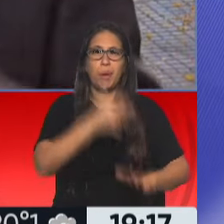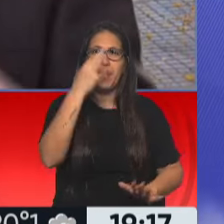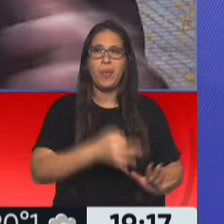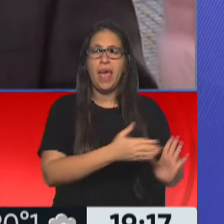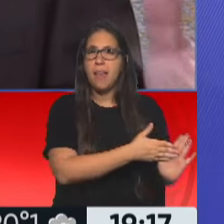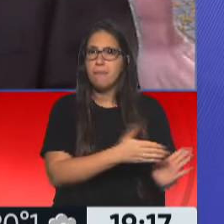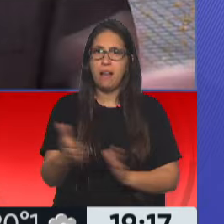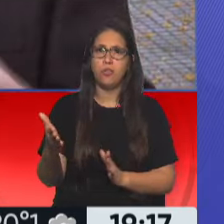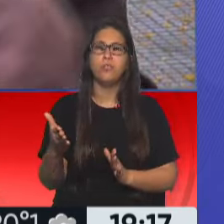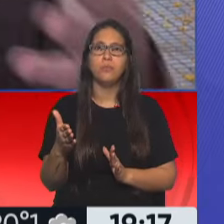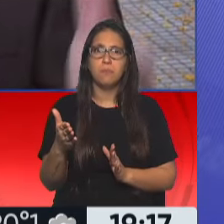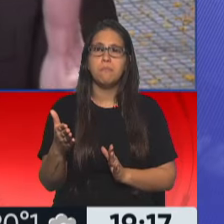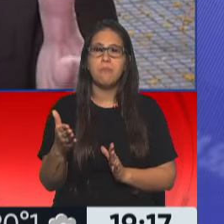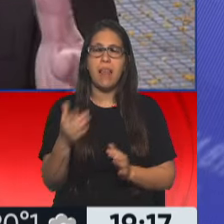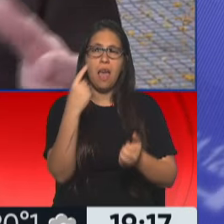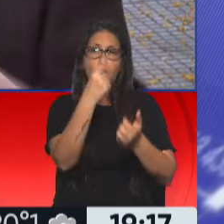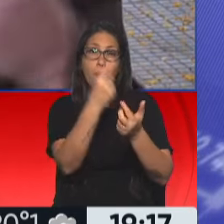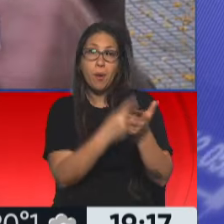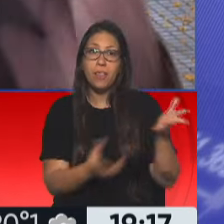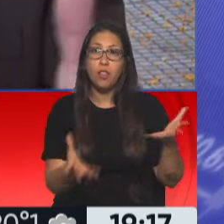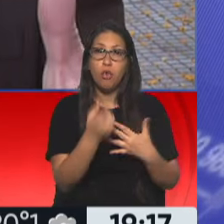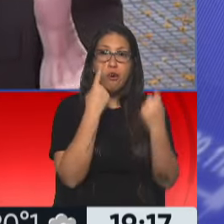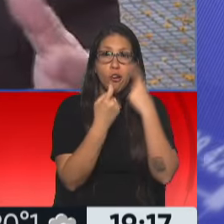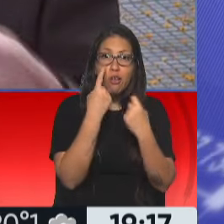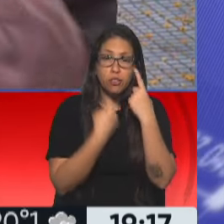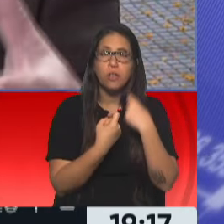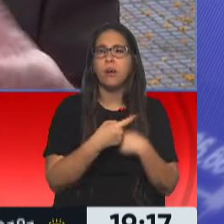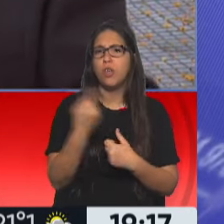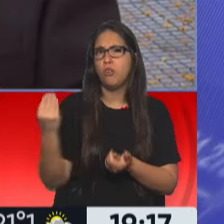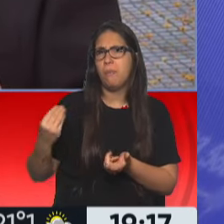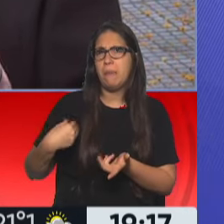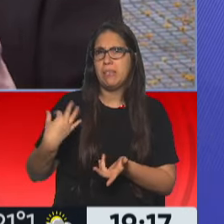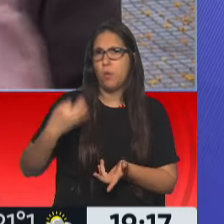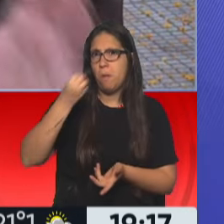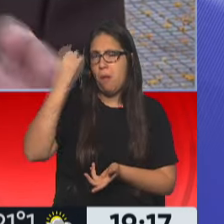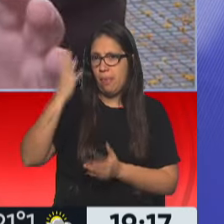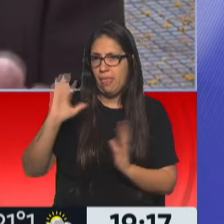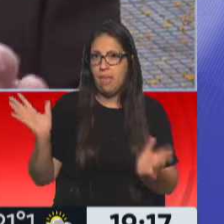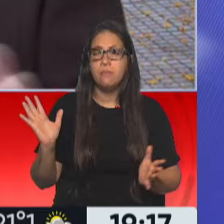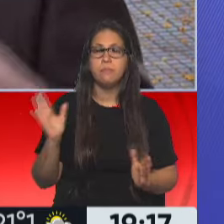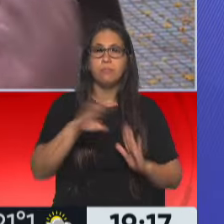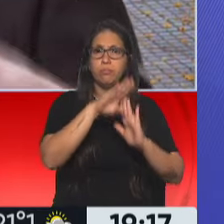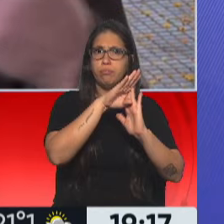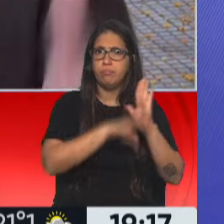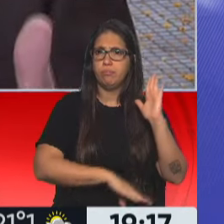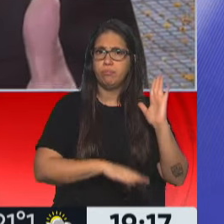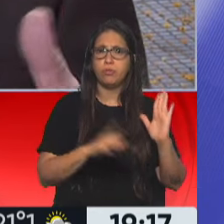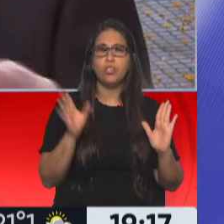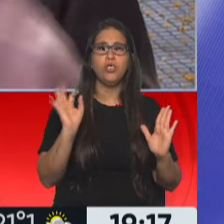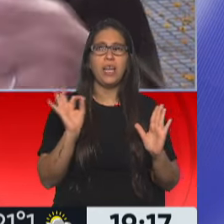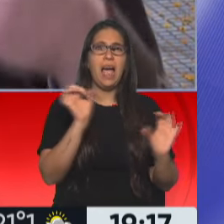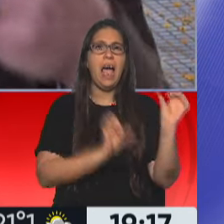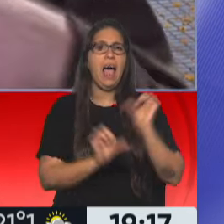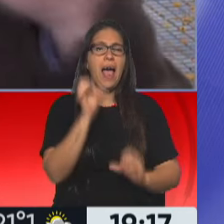la integridad de todos esos componentes y seguramente algunos más que estoy olvidando, porque yo he escuchado que habían hecho algunos